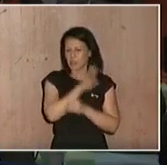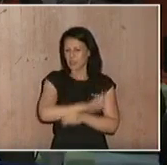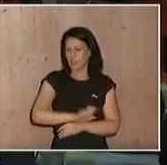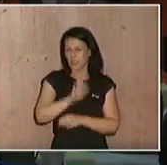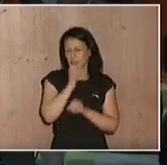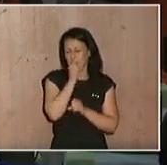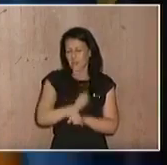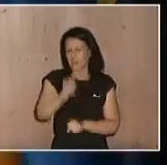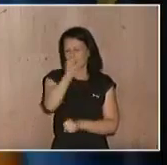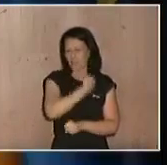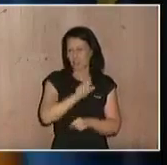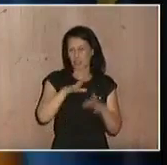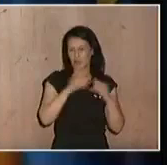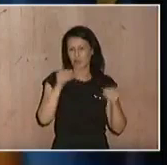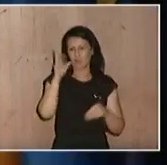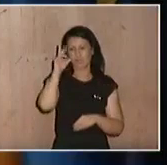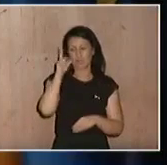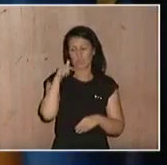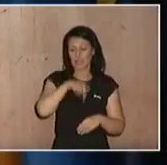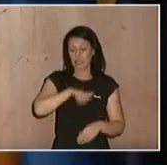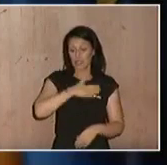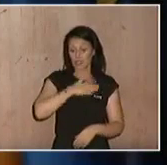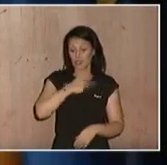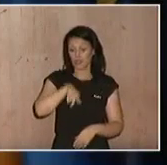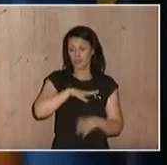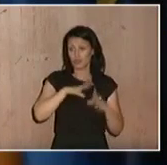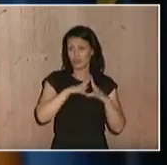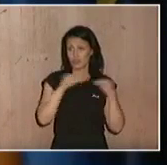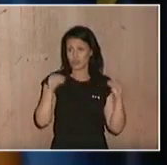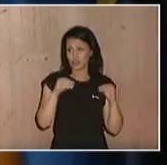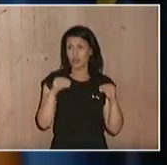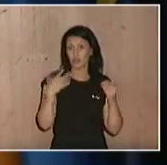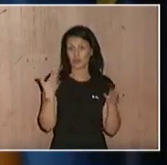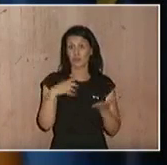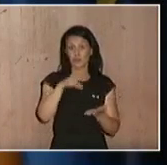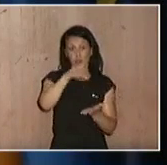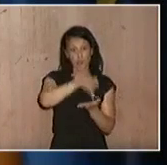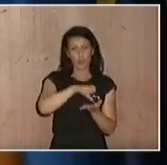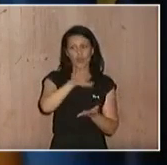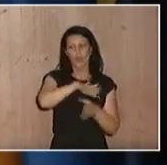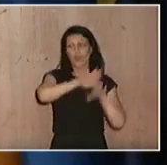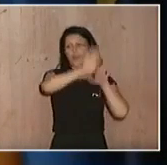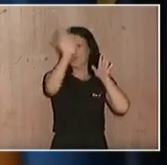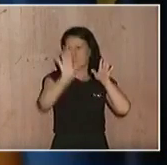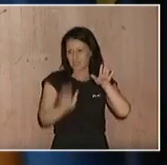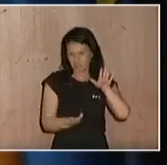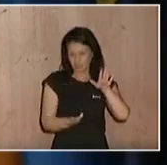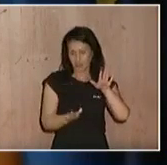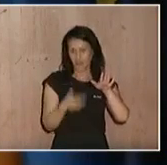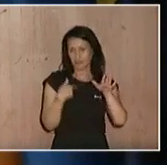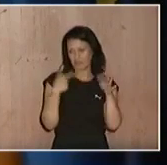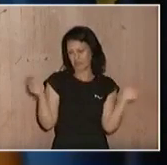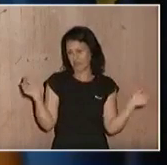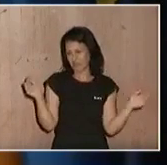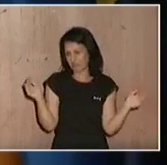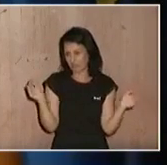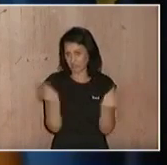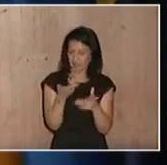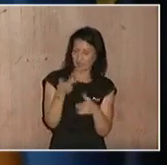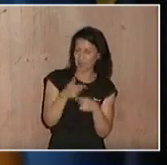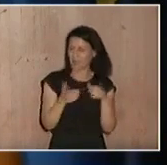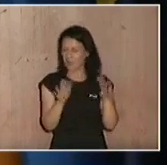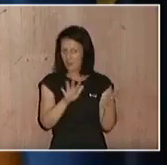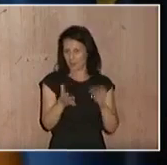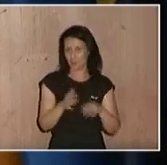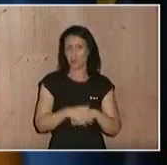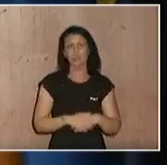Alicante. Nuestra universidad se sitúa en una ciudad mediterránea de tamaño medio, pero que destaca